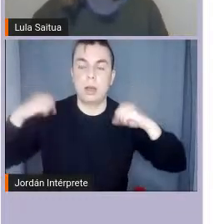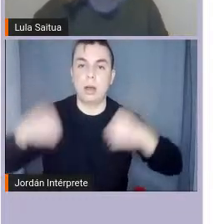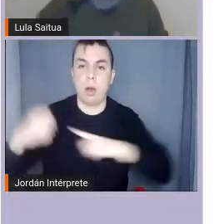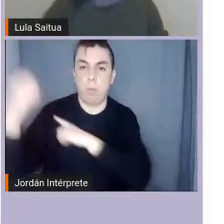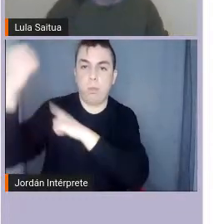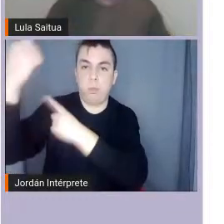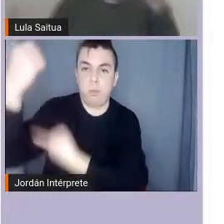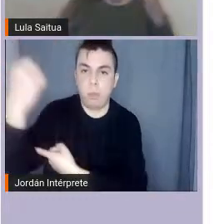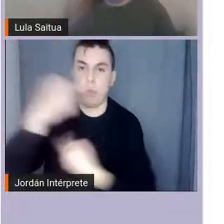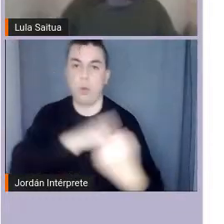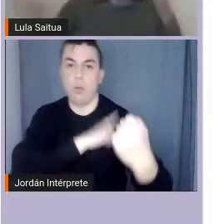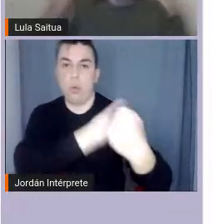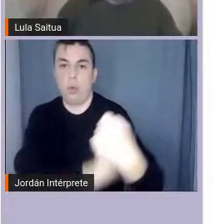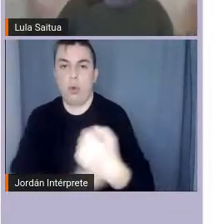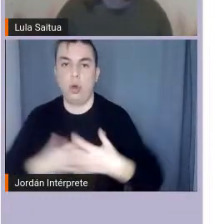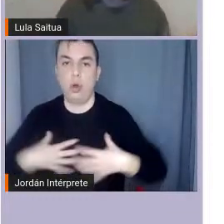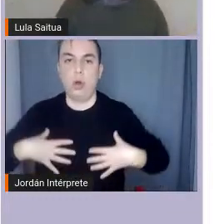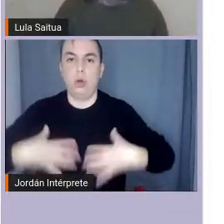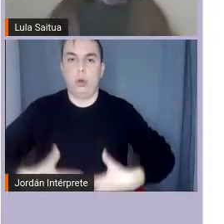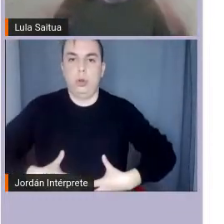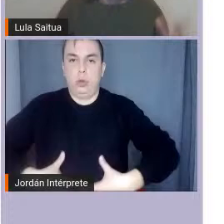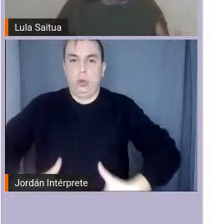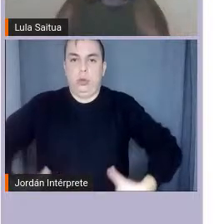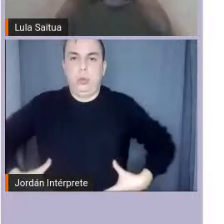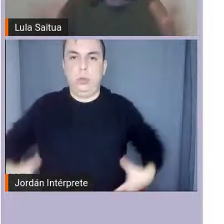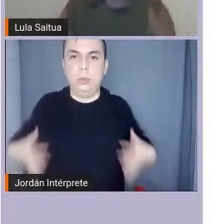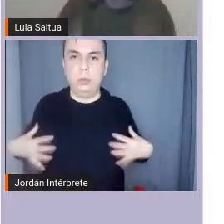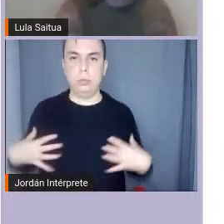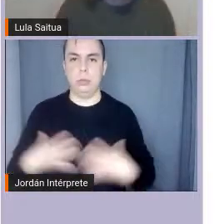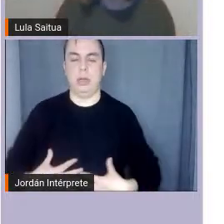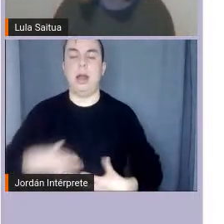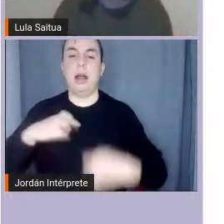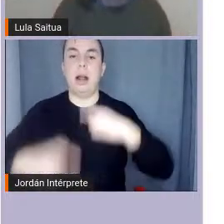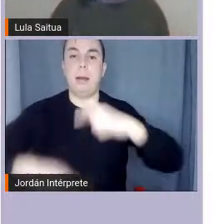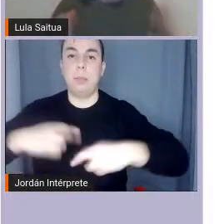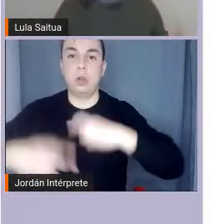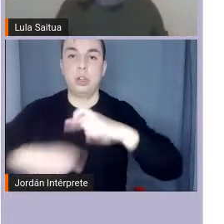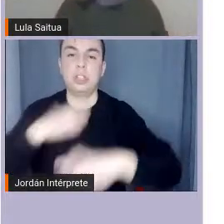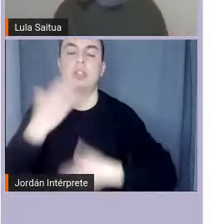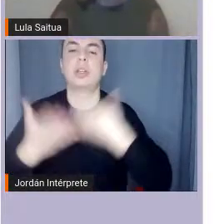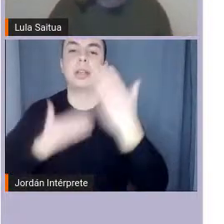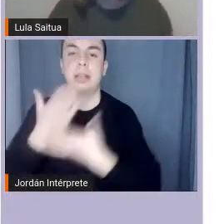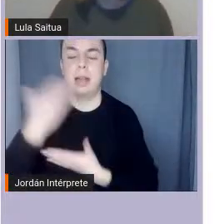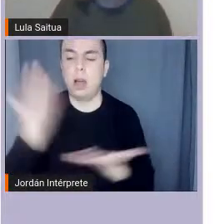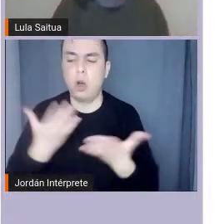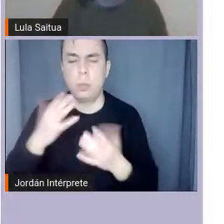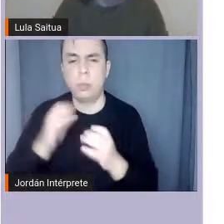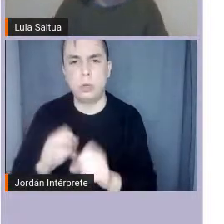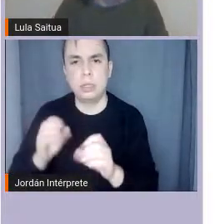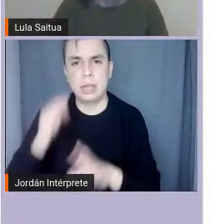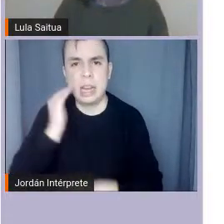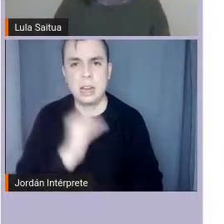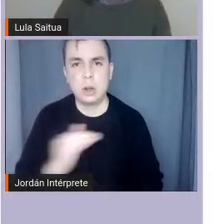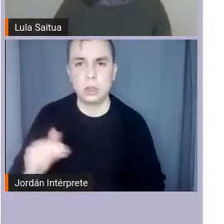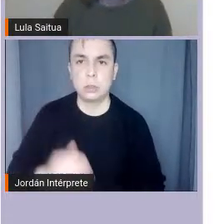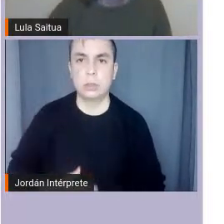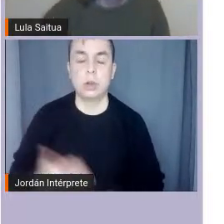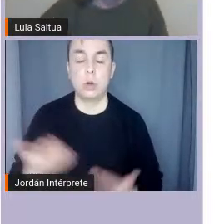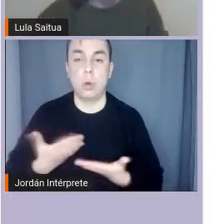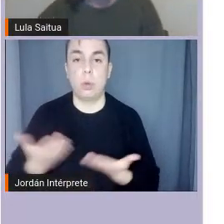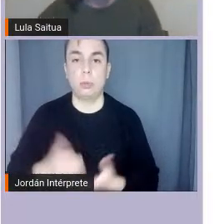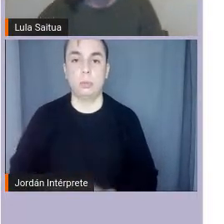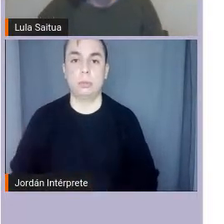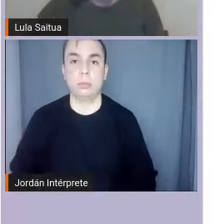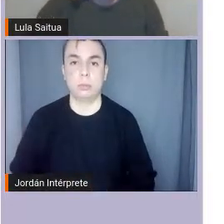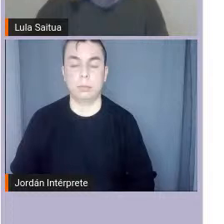vamos a aprender y hacer algunas técnicas ahora, para cómo enseñarle a los pequeñitos a ejercitar esta musculatura.